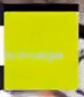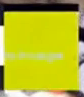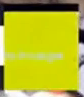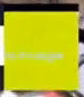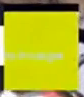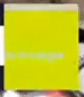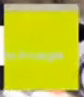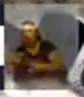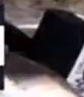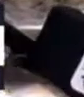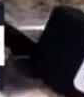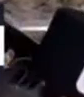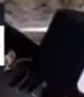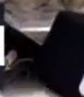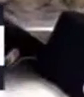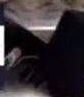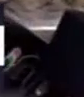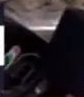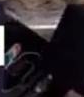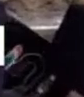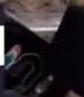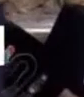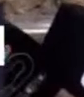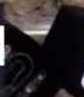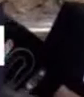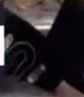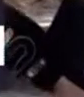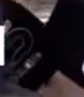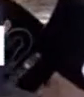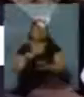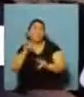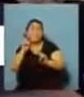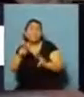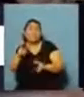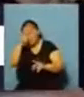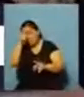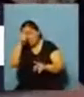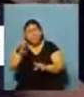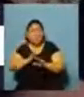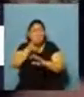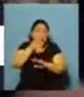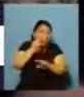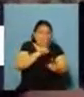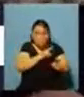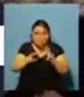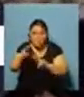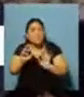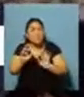diarios que se dispone ahí en el lugar, la presencia policial constante, bueno, esta situación